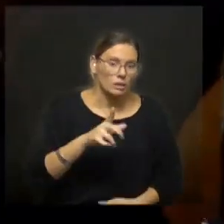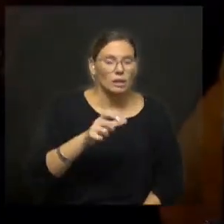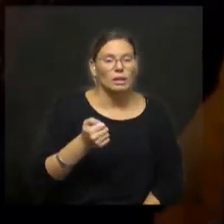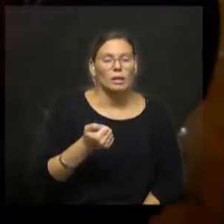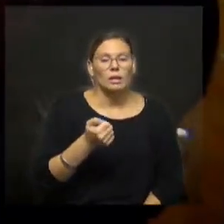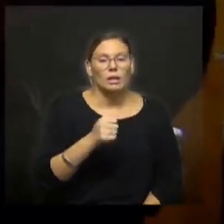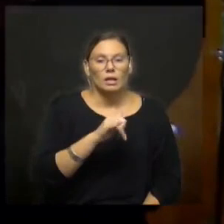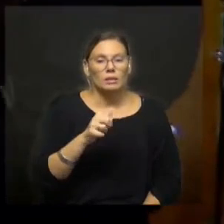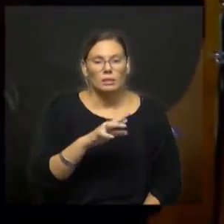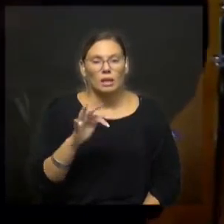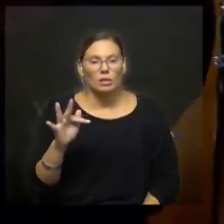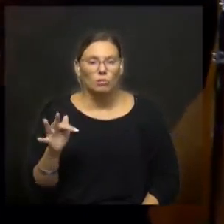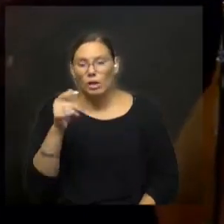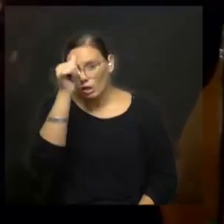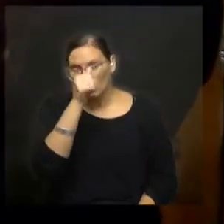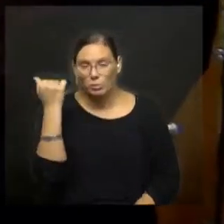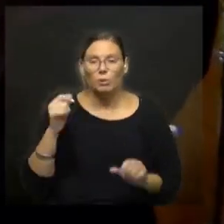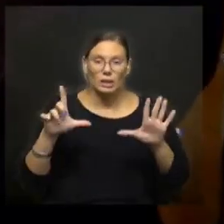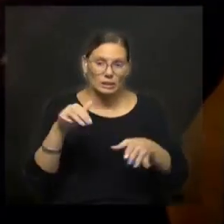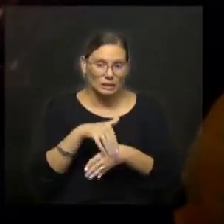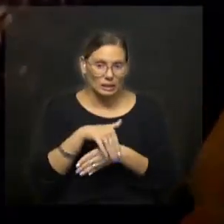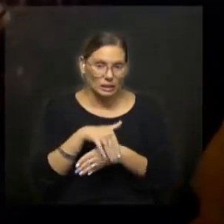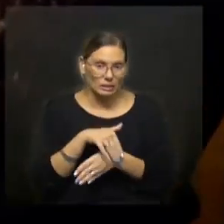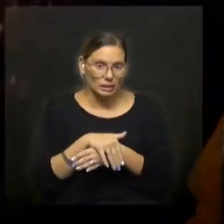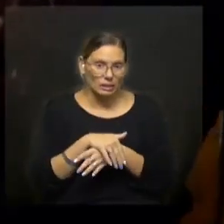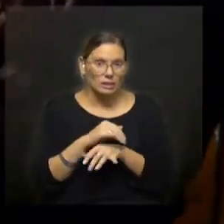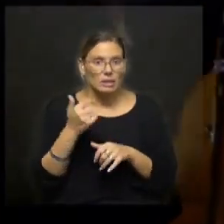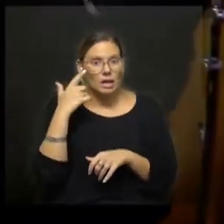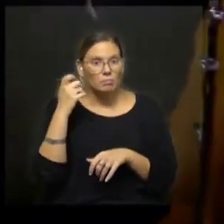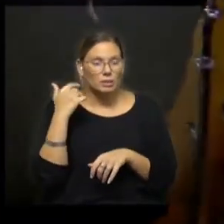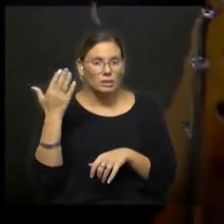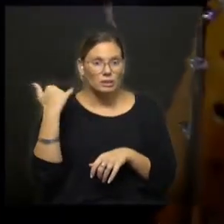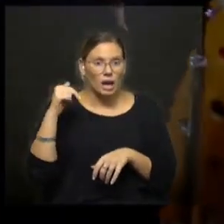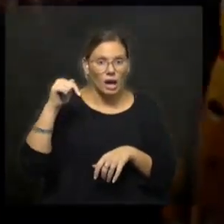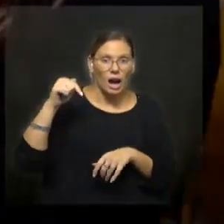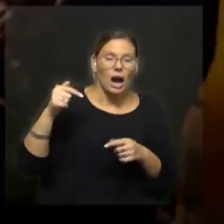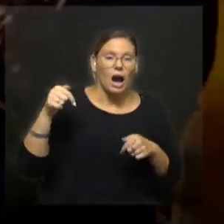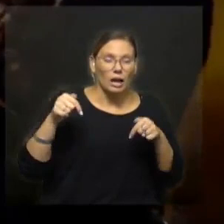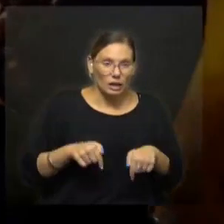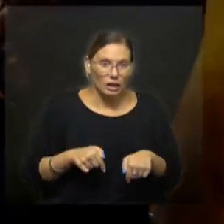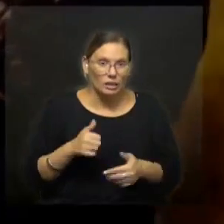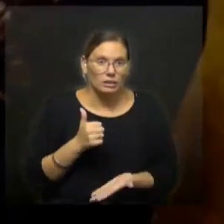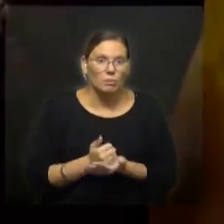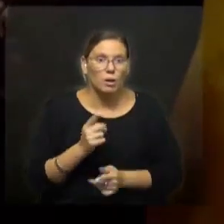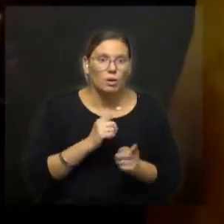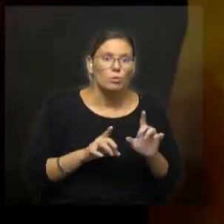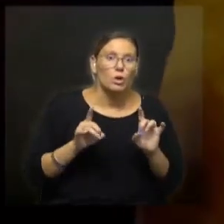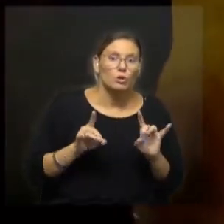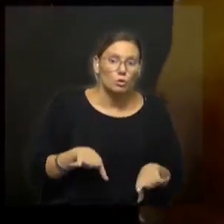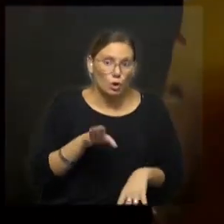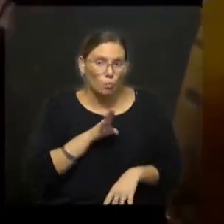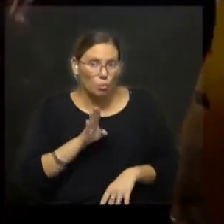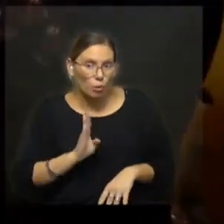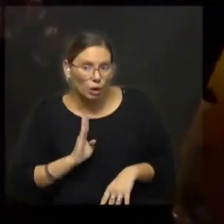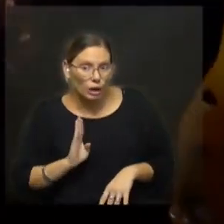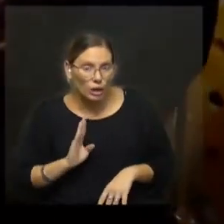domingo a las 19. Eso está bueno, porque viste que a veces ya pasó con la experiencia de la que estábamos, que había alguna o algún confundido de que era solo para mujeres, porque